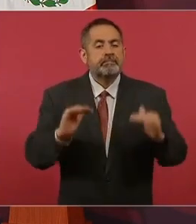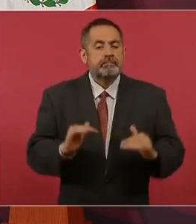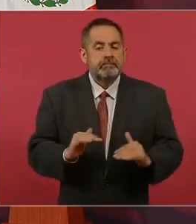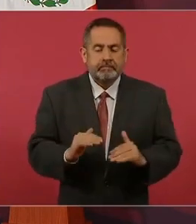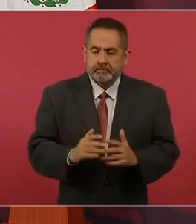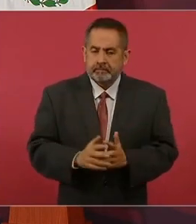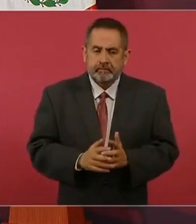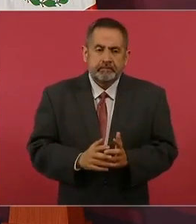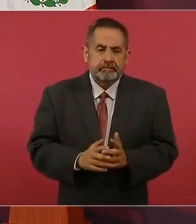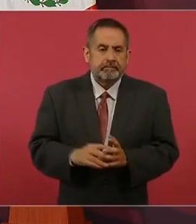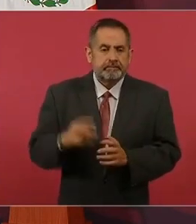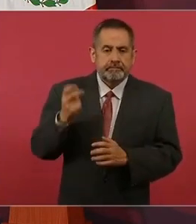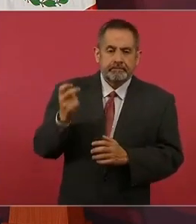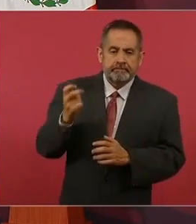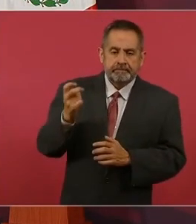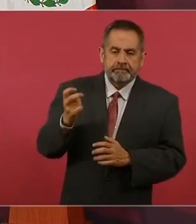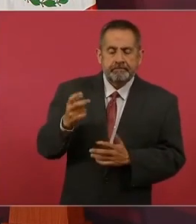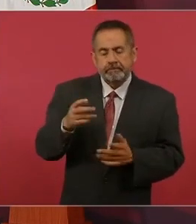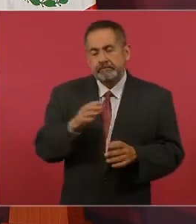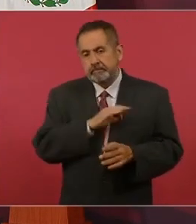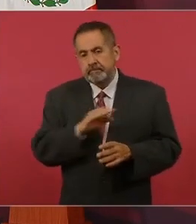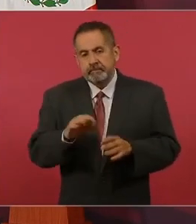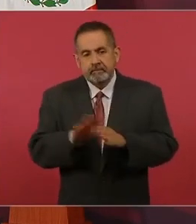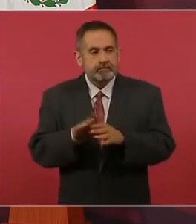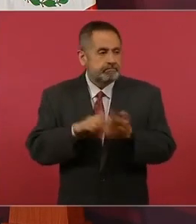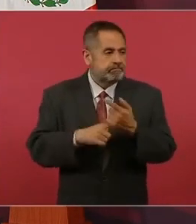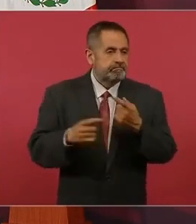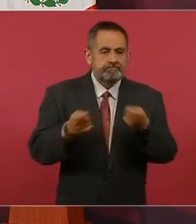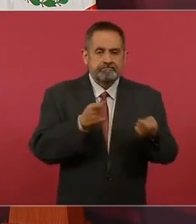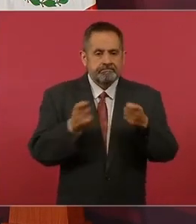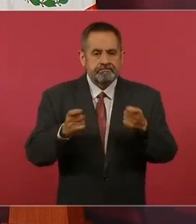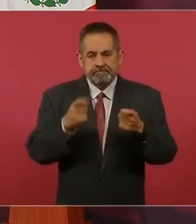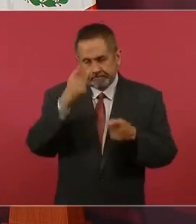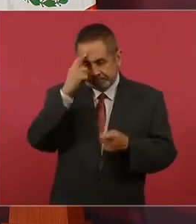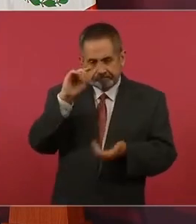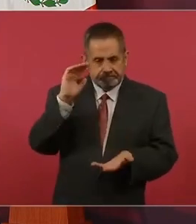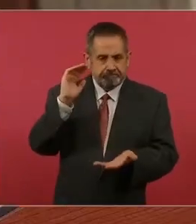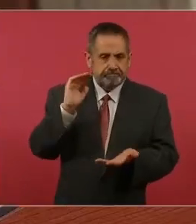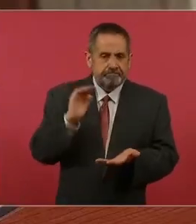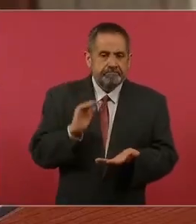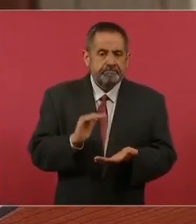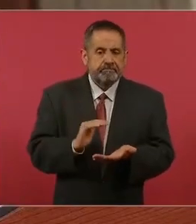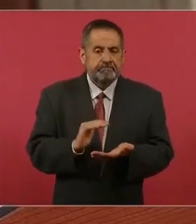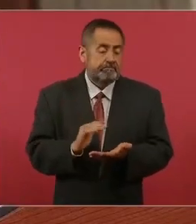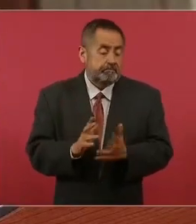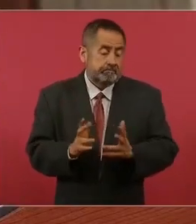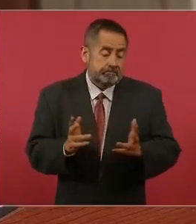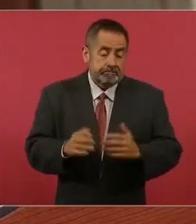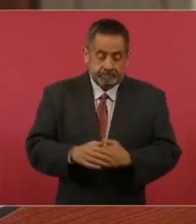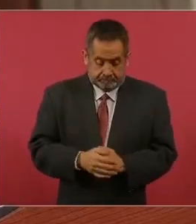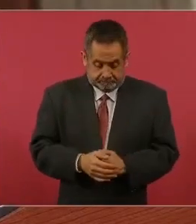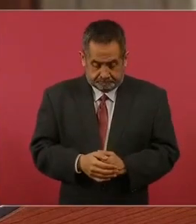Eso es lo que les permite tener control en precios,